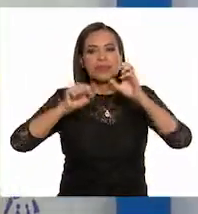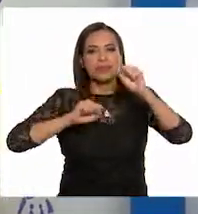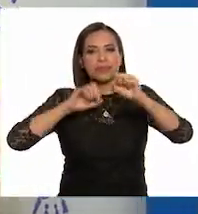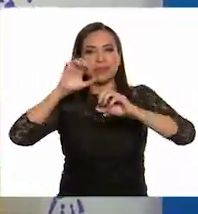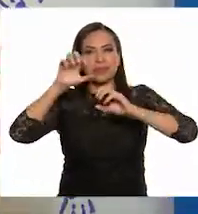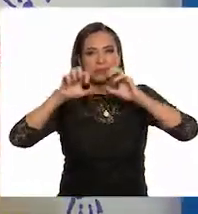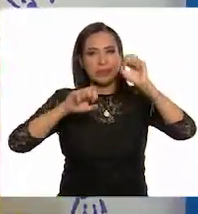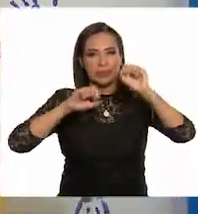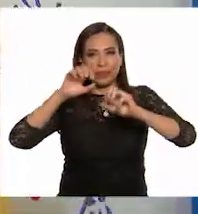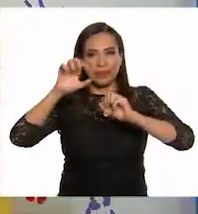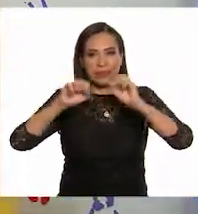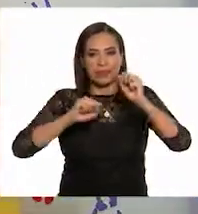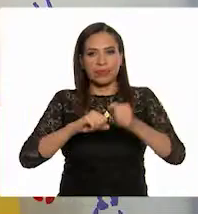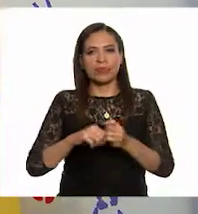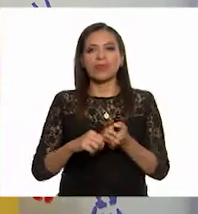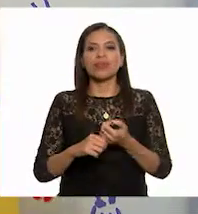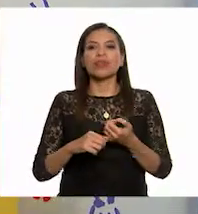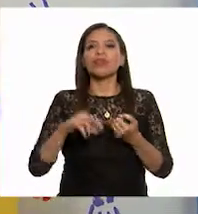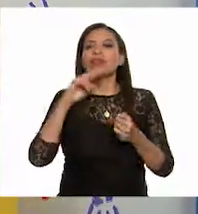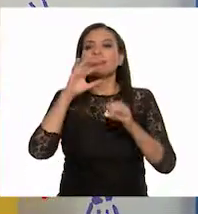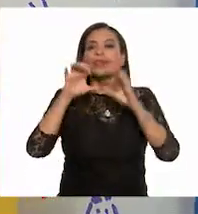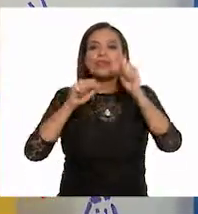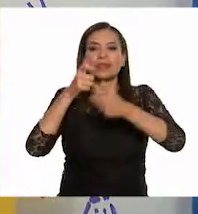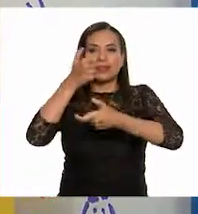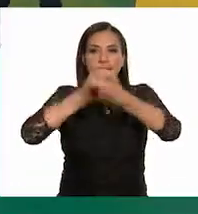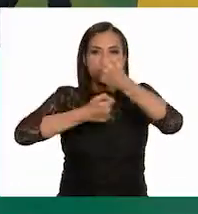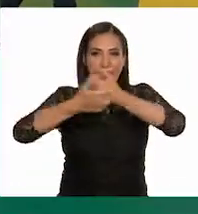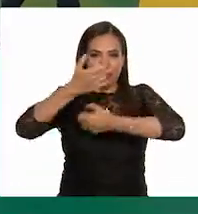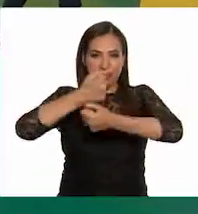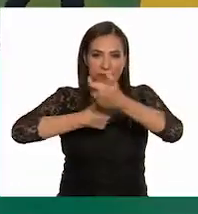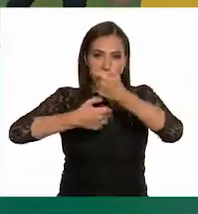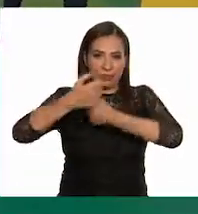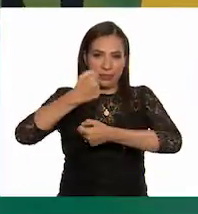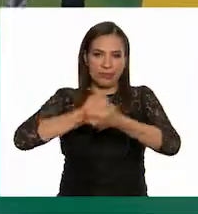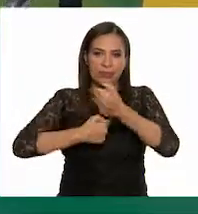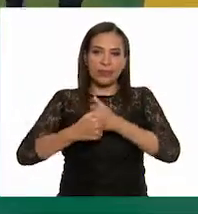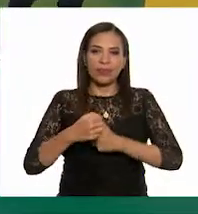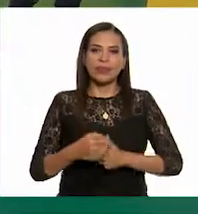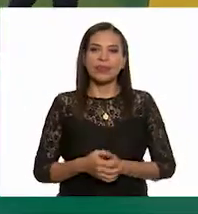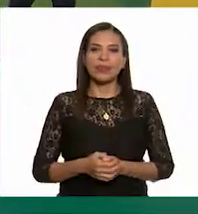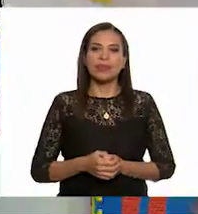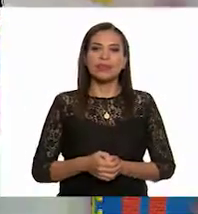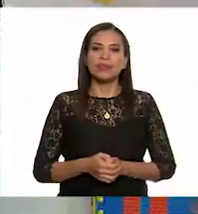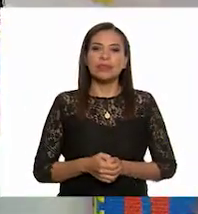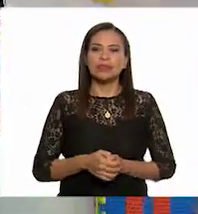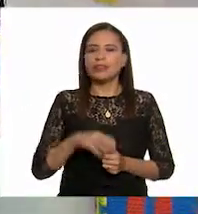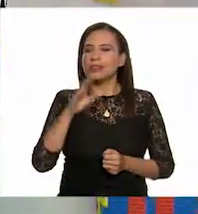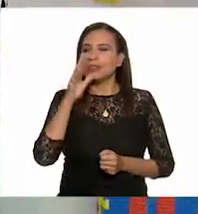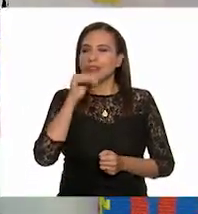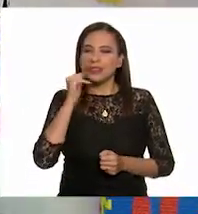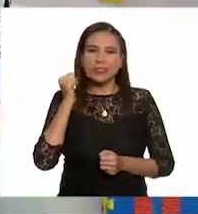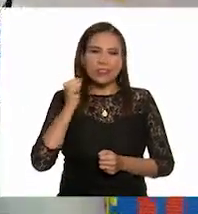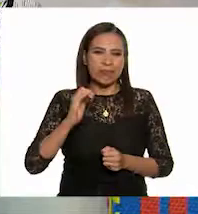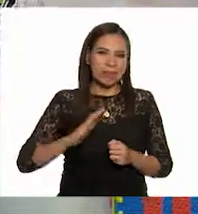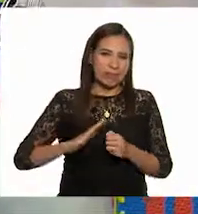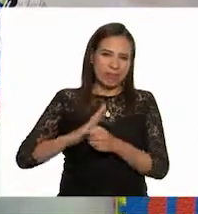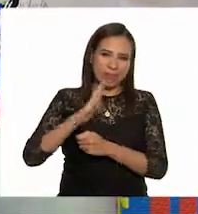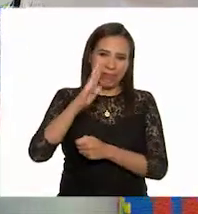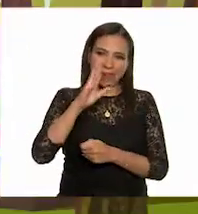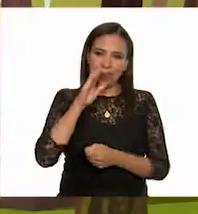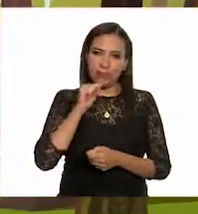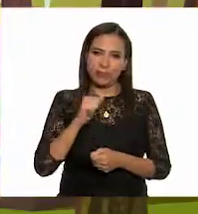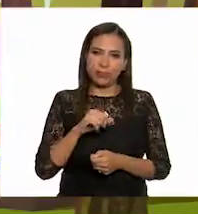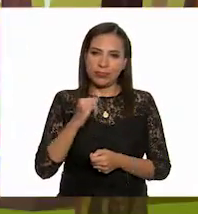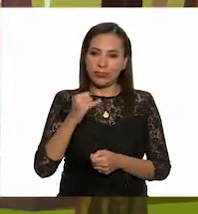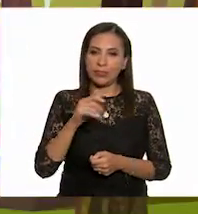Suban, suban. Suban mucho. Agárrense de una cuerda imaginaria. ¡Héctorovich! ¡Está muy inclinado!